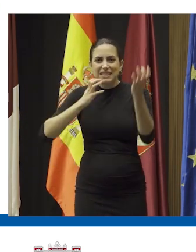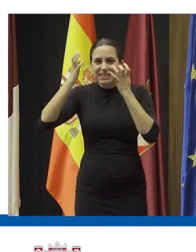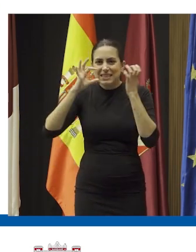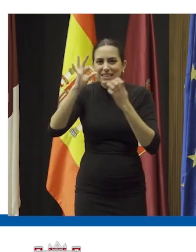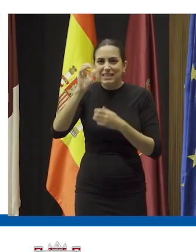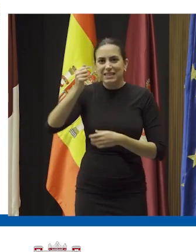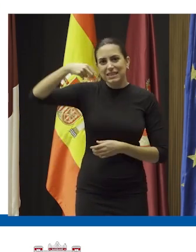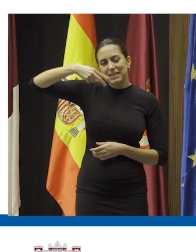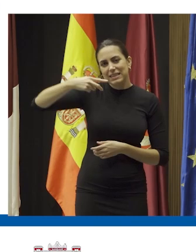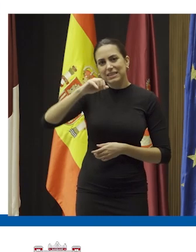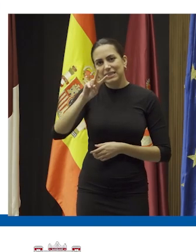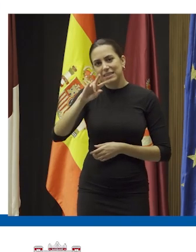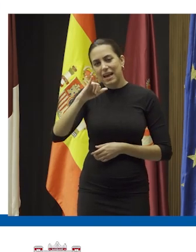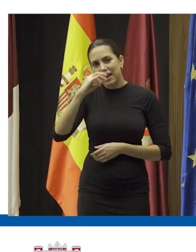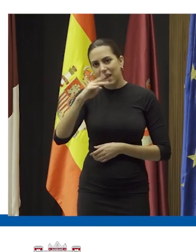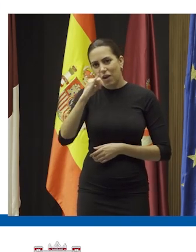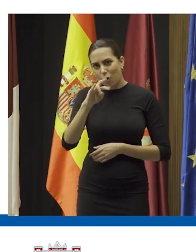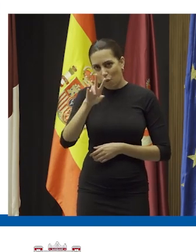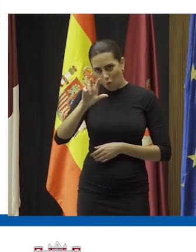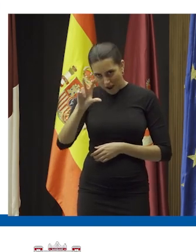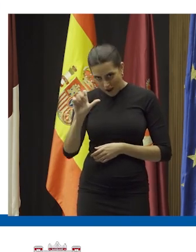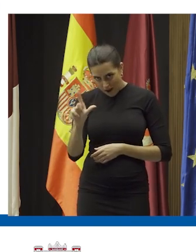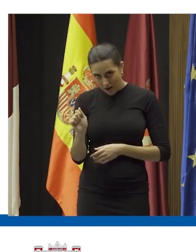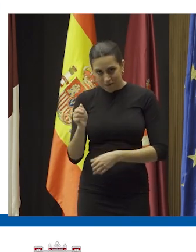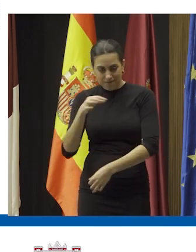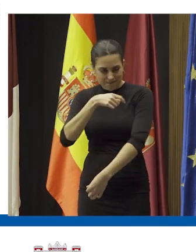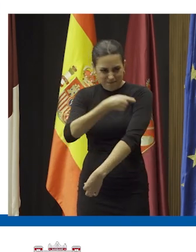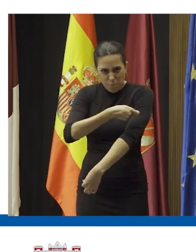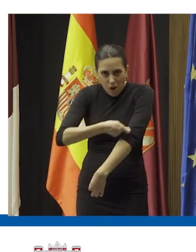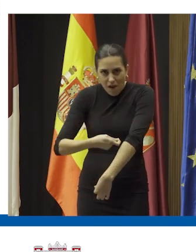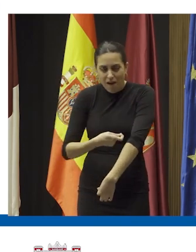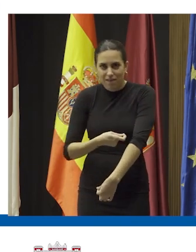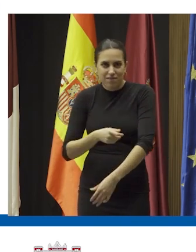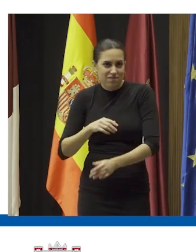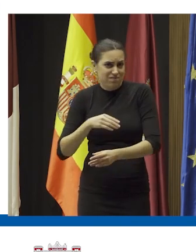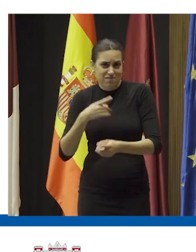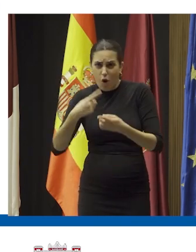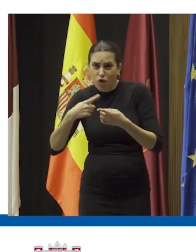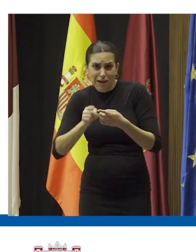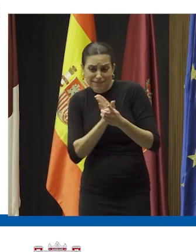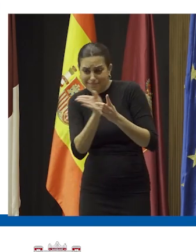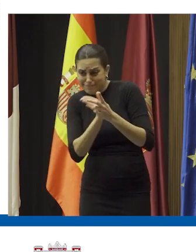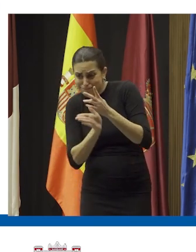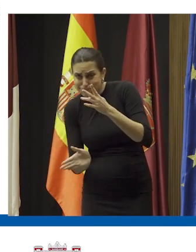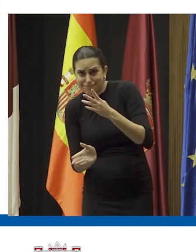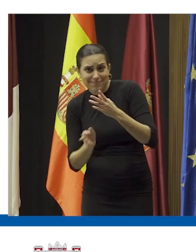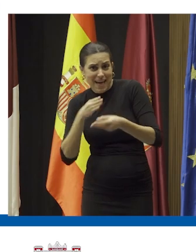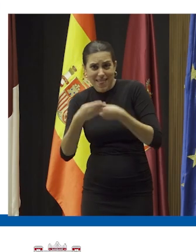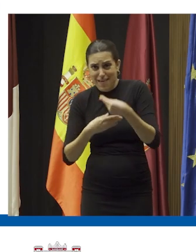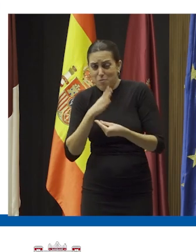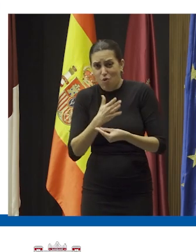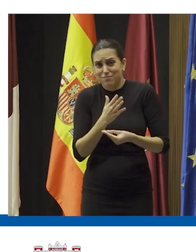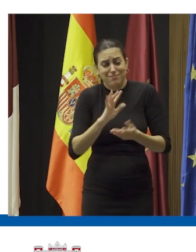daba lavativas, purgas, etc. Bueno, si no hacía mal y no había otro remedio, bueno, lo malo es